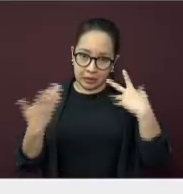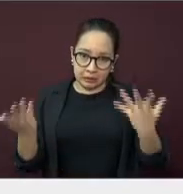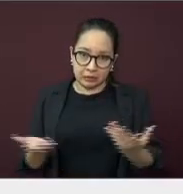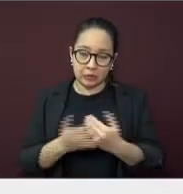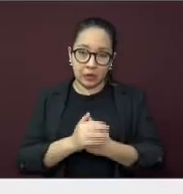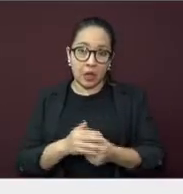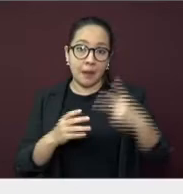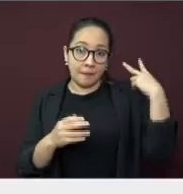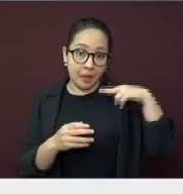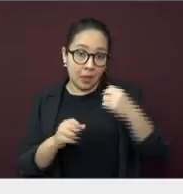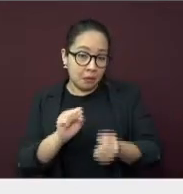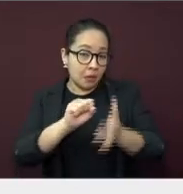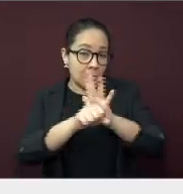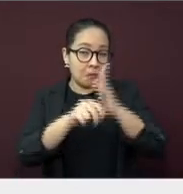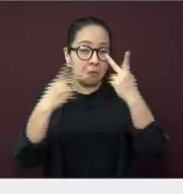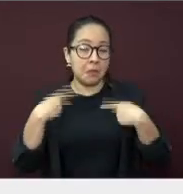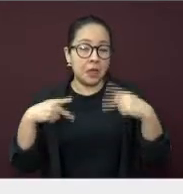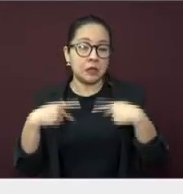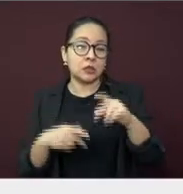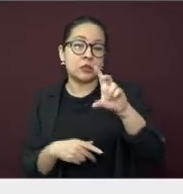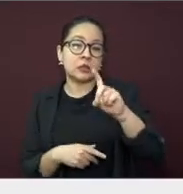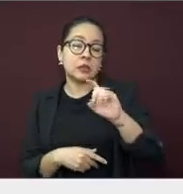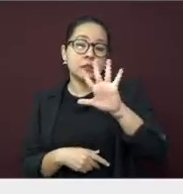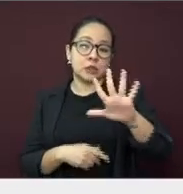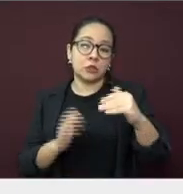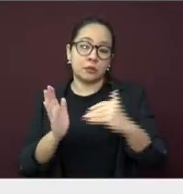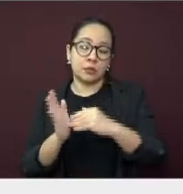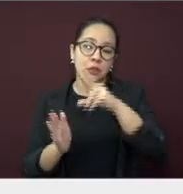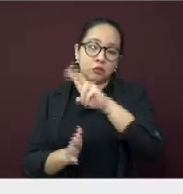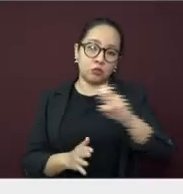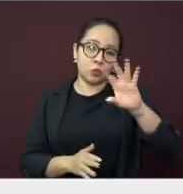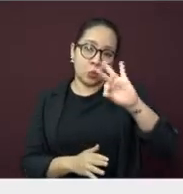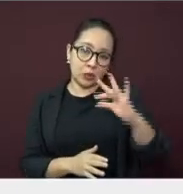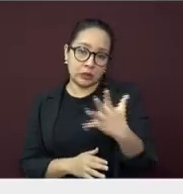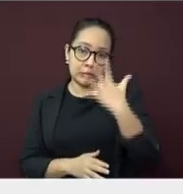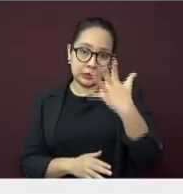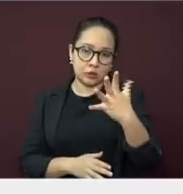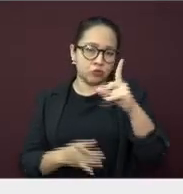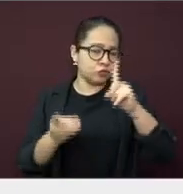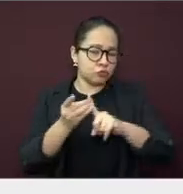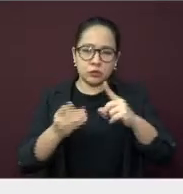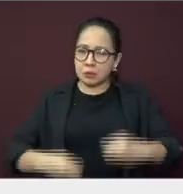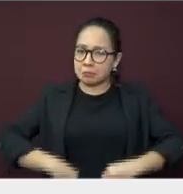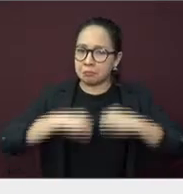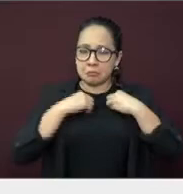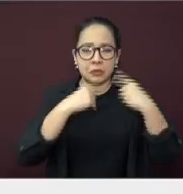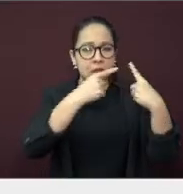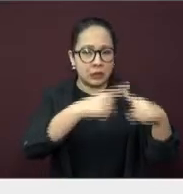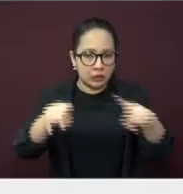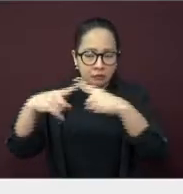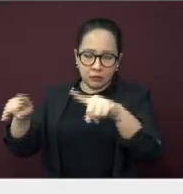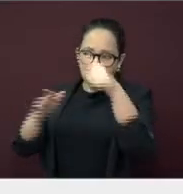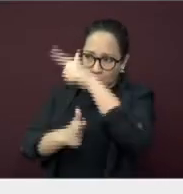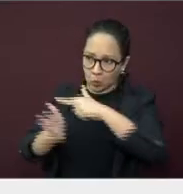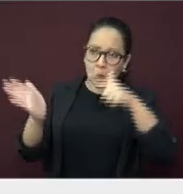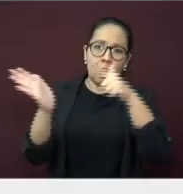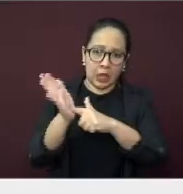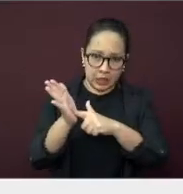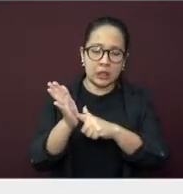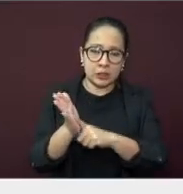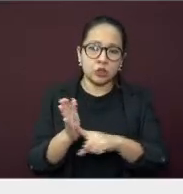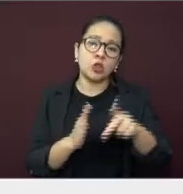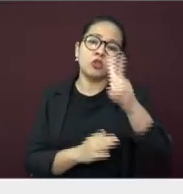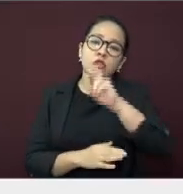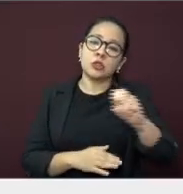19 suman 35 mil 245 con lugar de residencia en diferentes localidades de